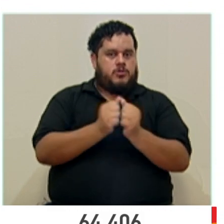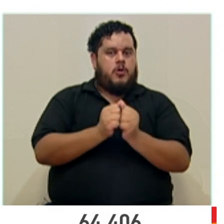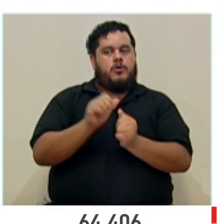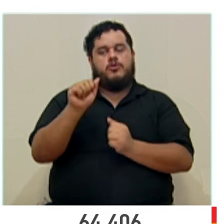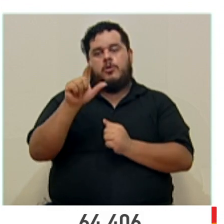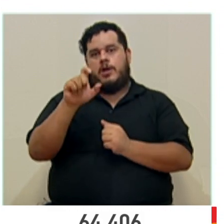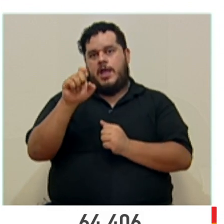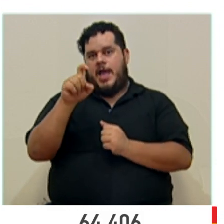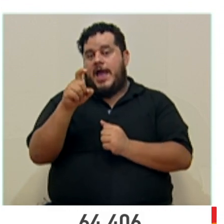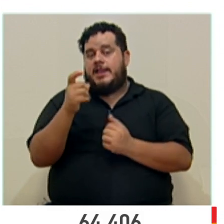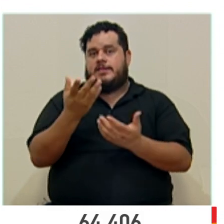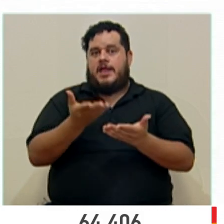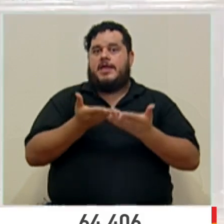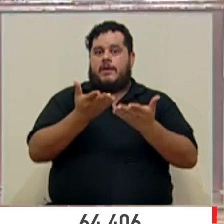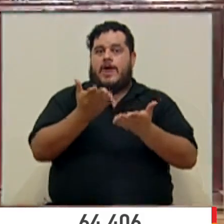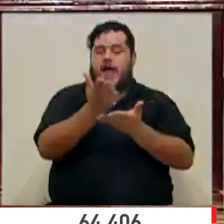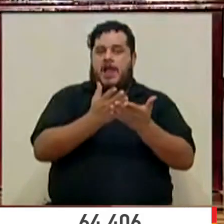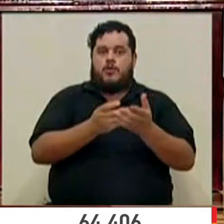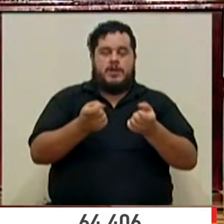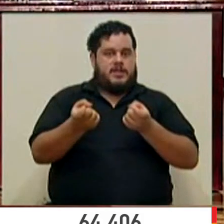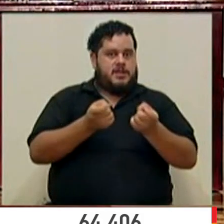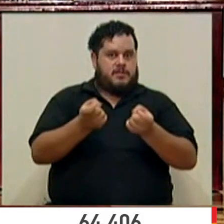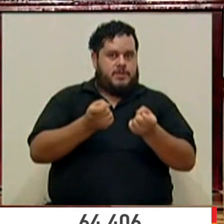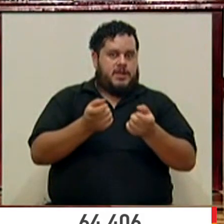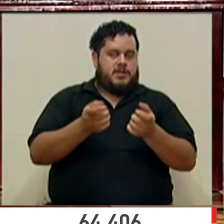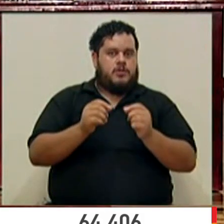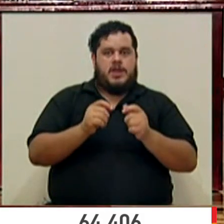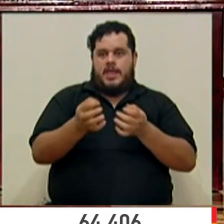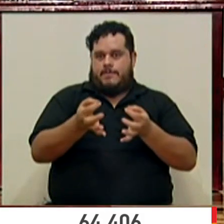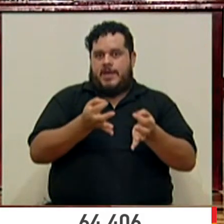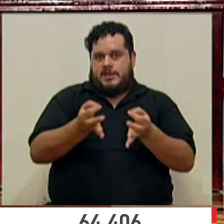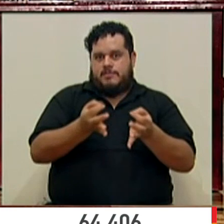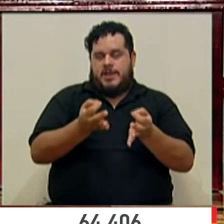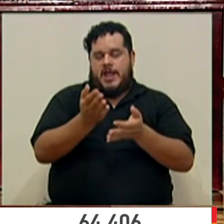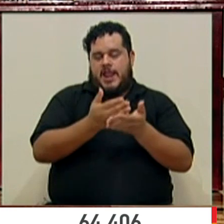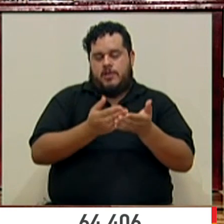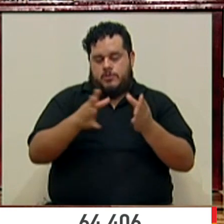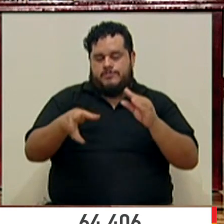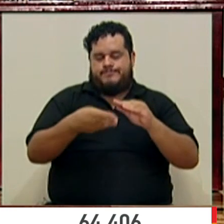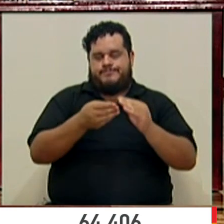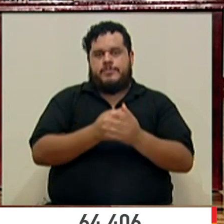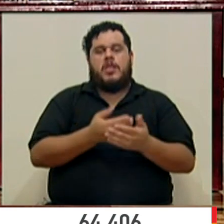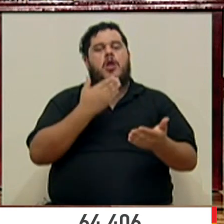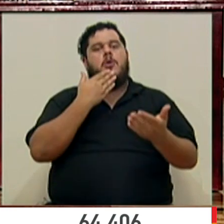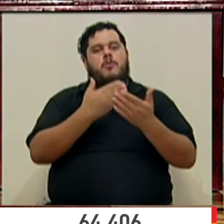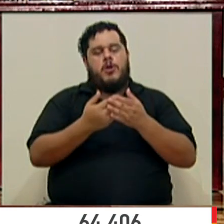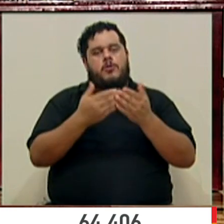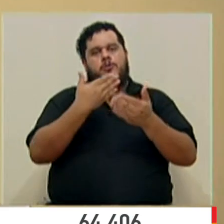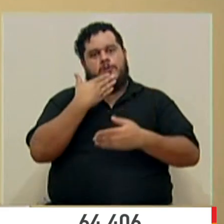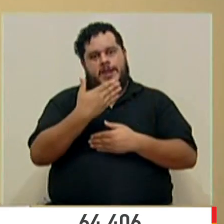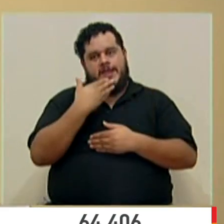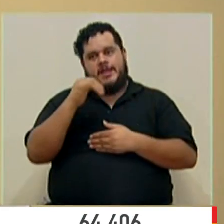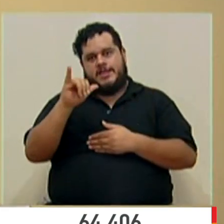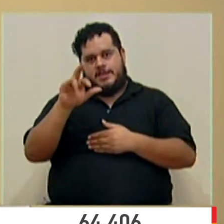don Alex, quien dará algunas explicaciones adicionales. Muchísimas gracias, doña Irene.